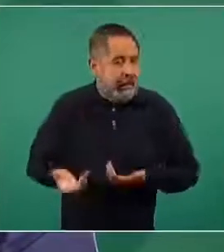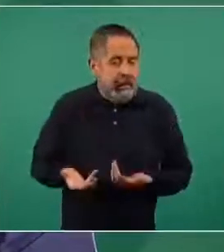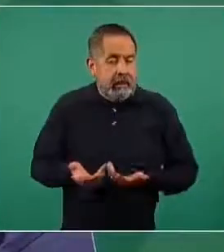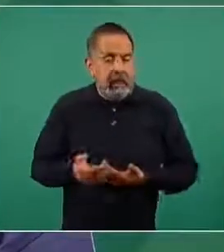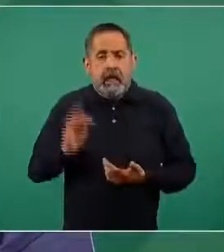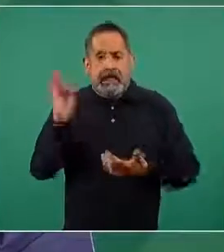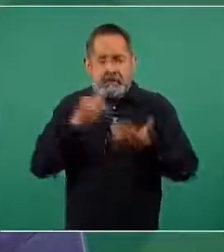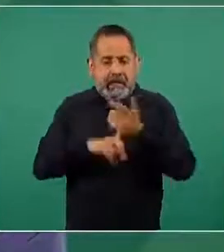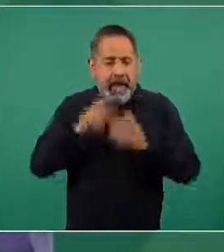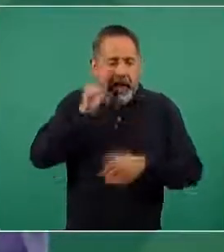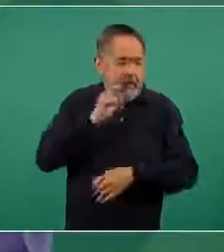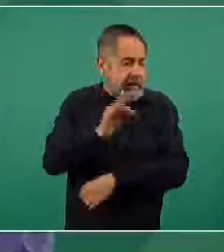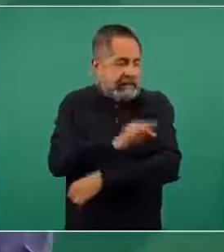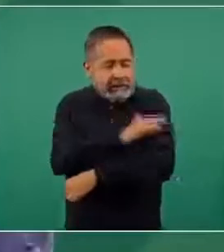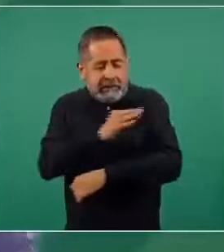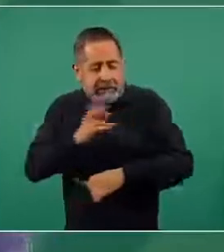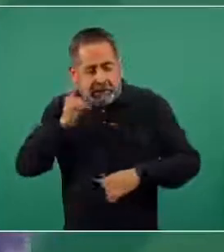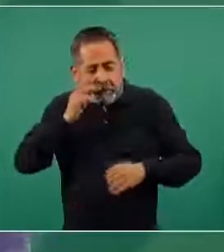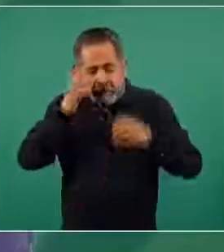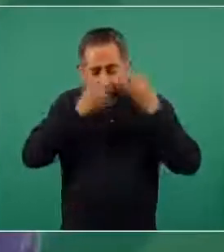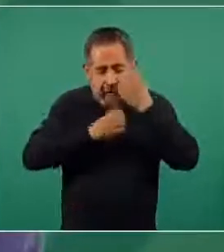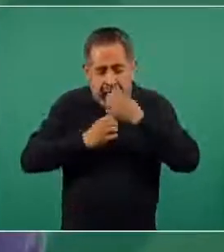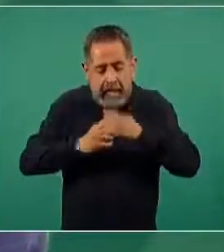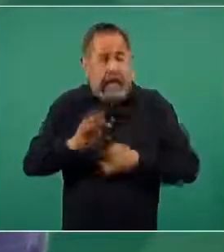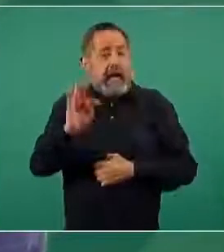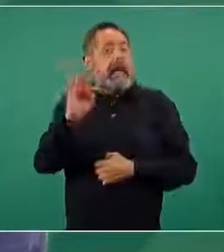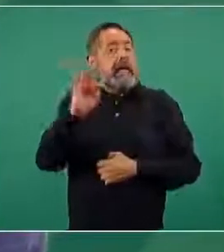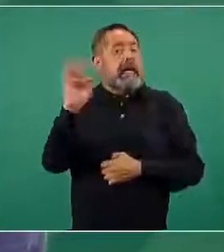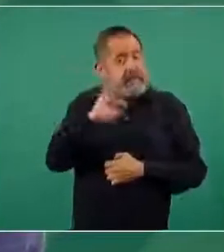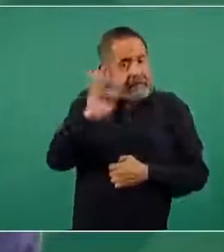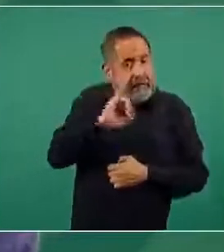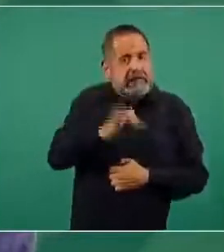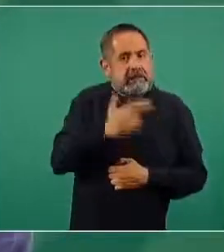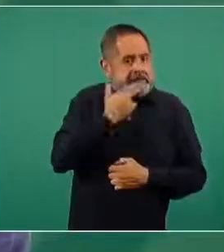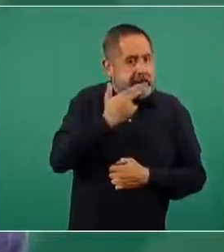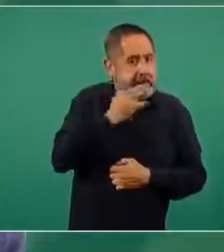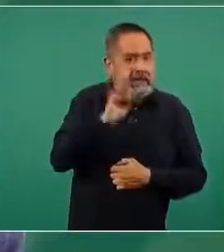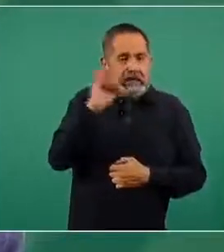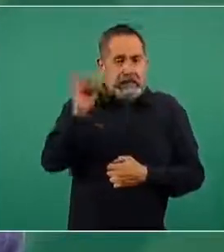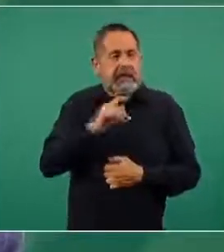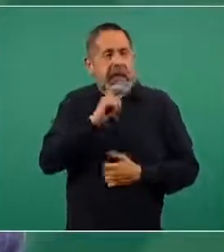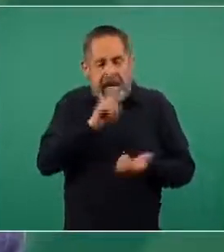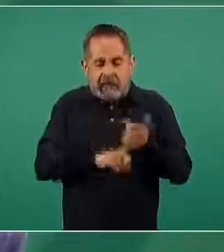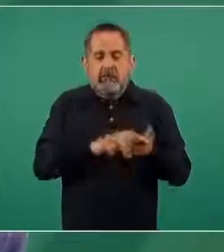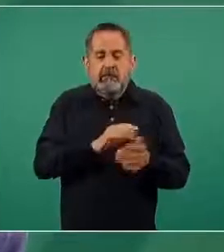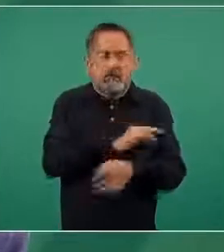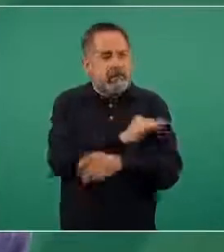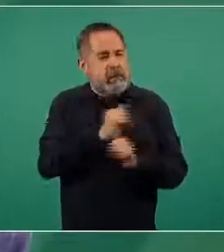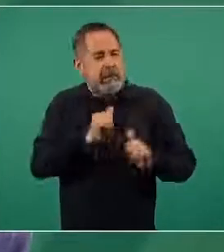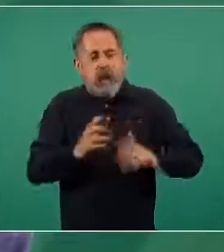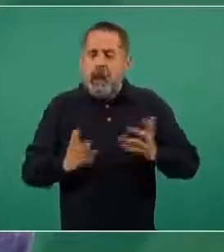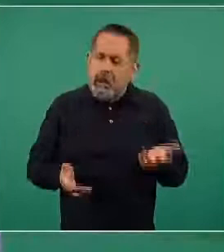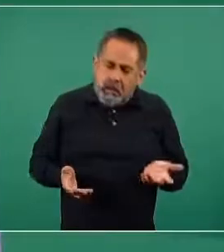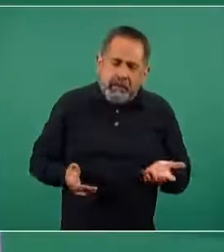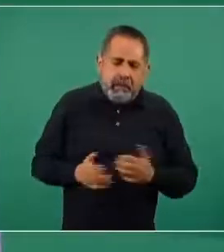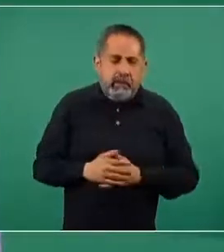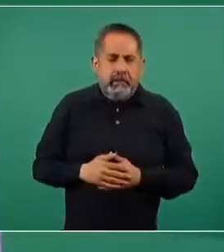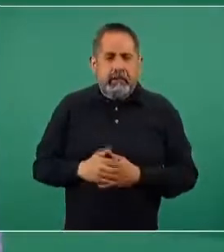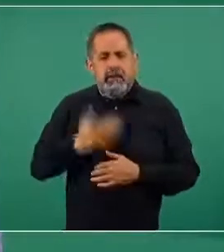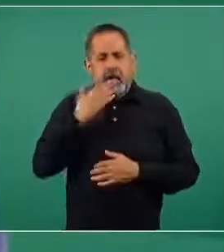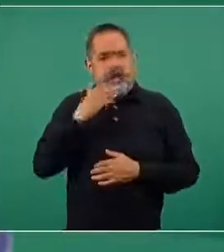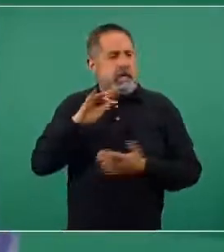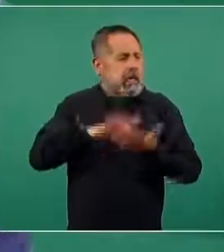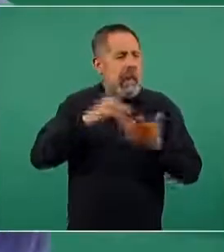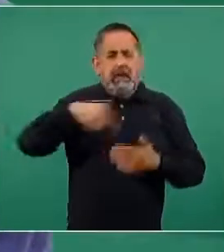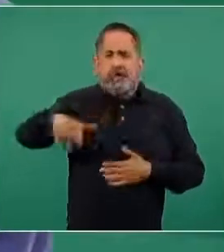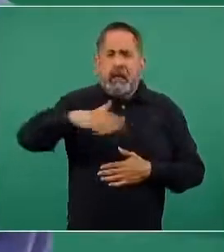propiedades necesarias para posiblemente convertirse en una vacuna. Entonces lo digo en el sentido de que, aunque es muy loable esta